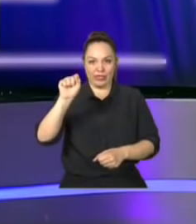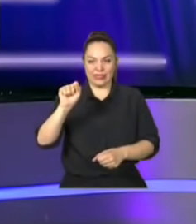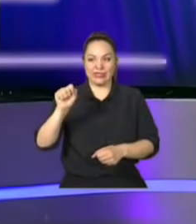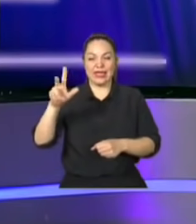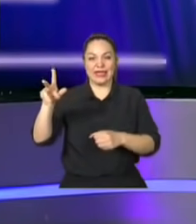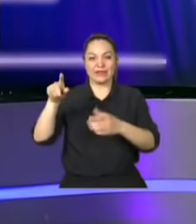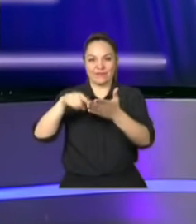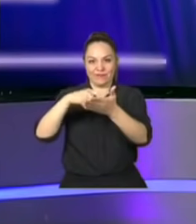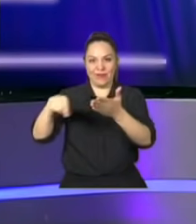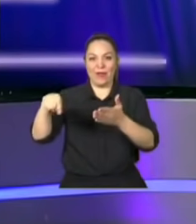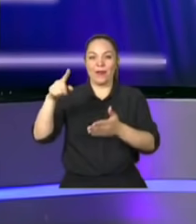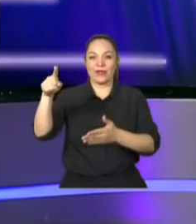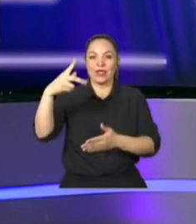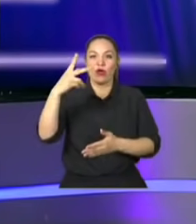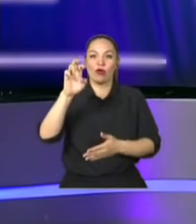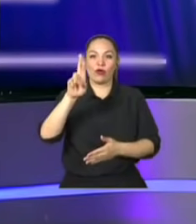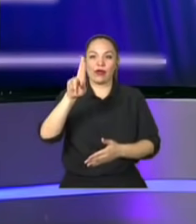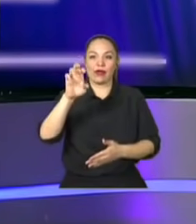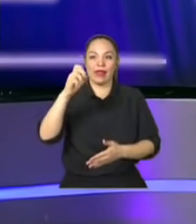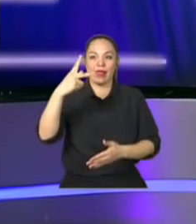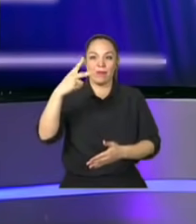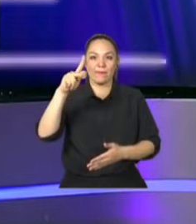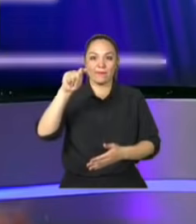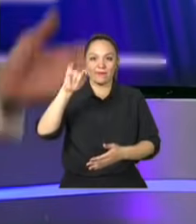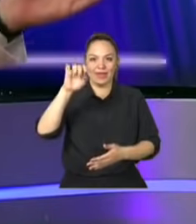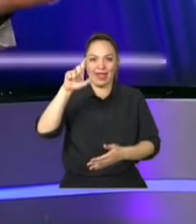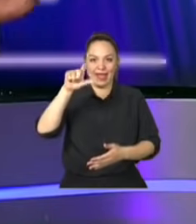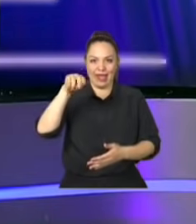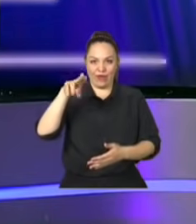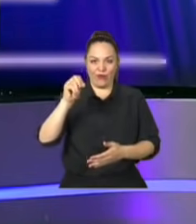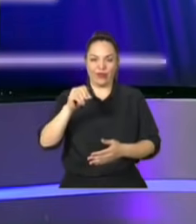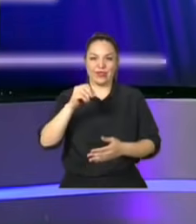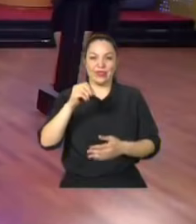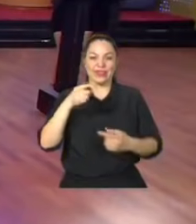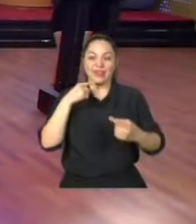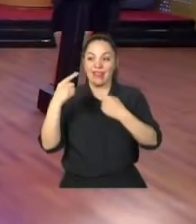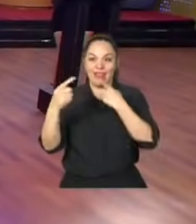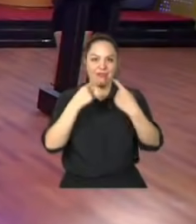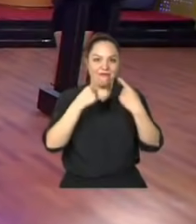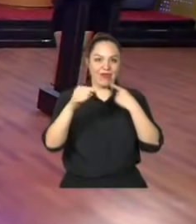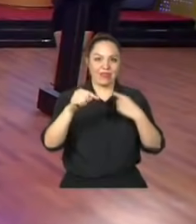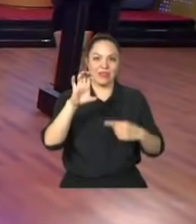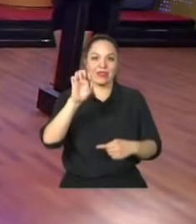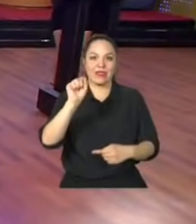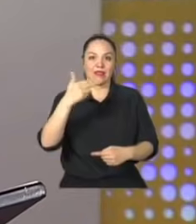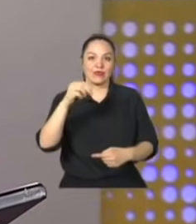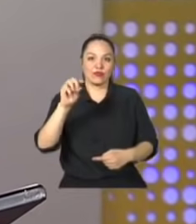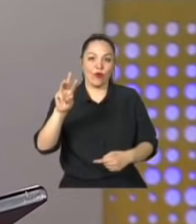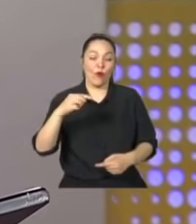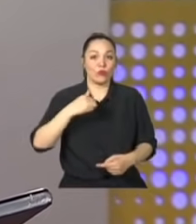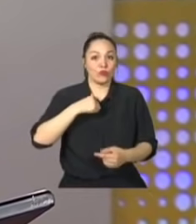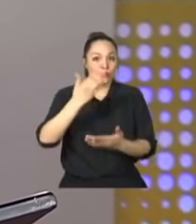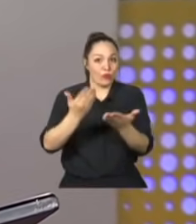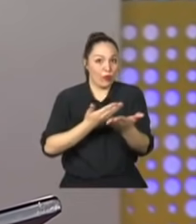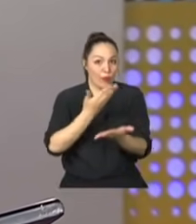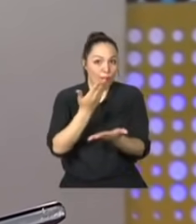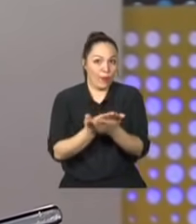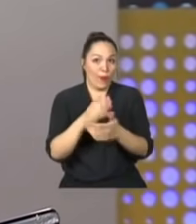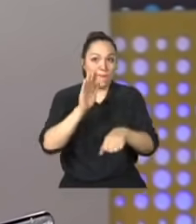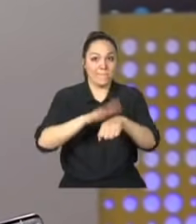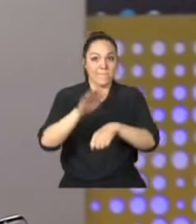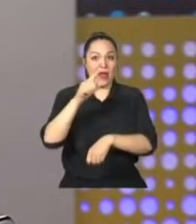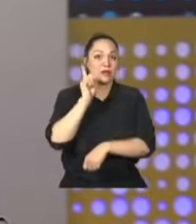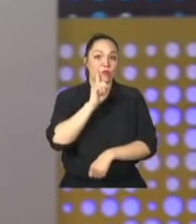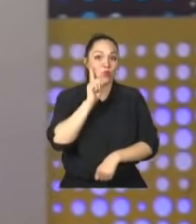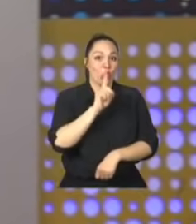momento presentando en este El Debate de El Show. Adelante, corre tiempo. Yo propongo más protección a las